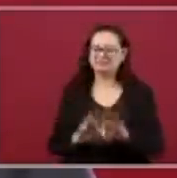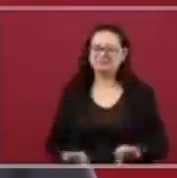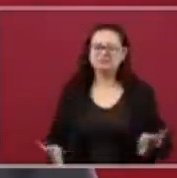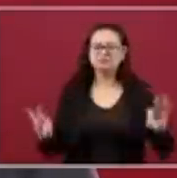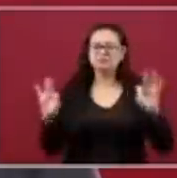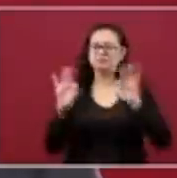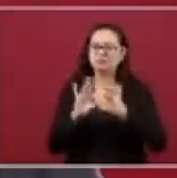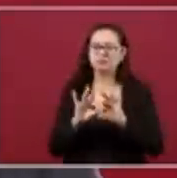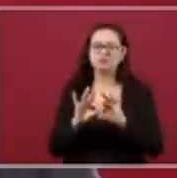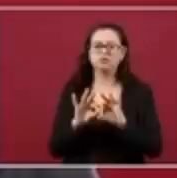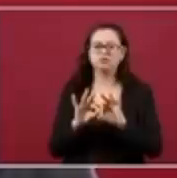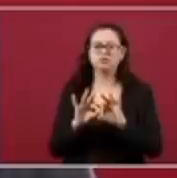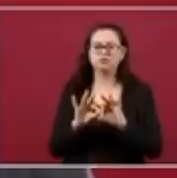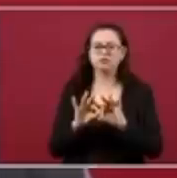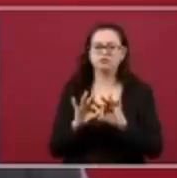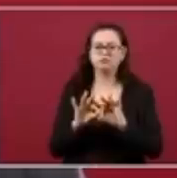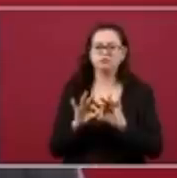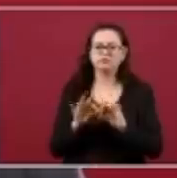que impide,